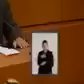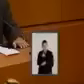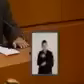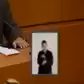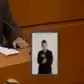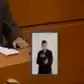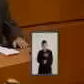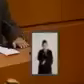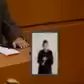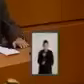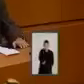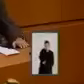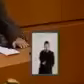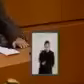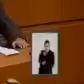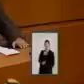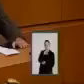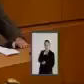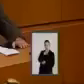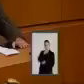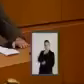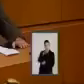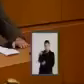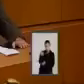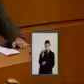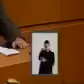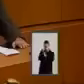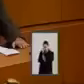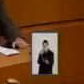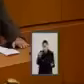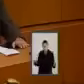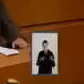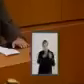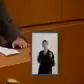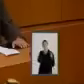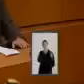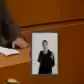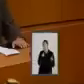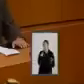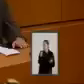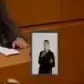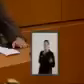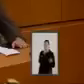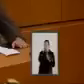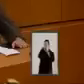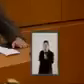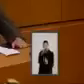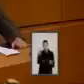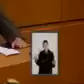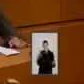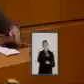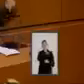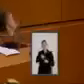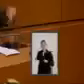nunca de acuerdo con el Baster Gordillo Morales, nunca estuvimos de acuerdo con Carlos Longitud Barrios y nunca estuvimos de acuerdo con la